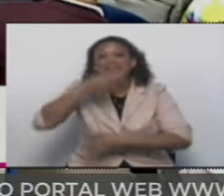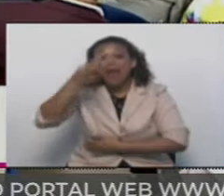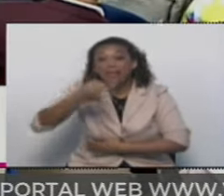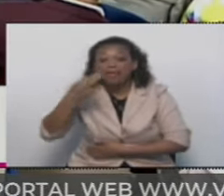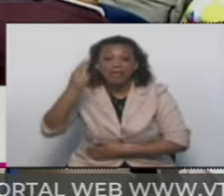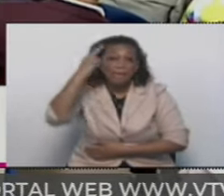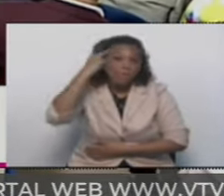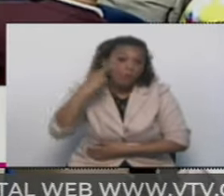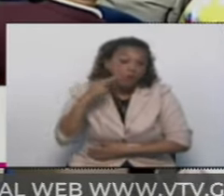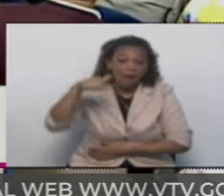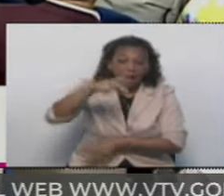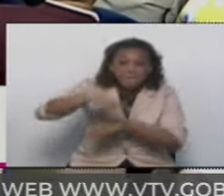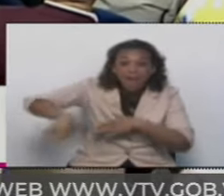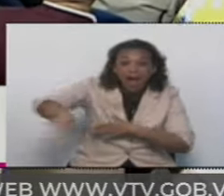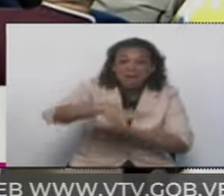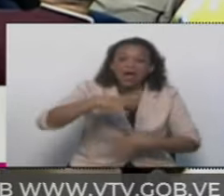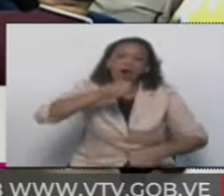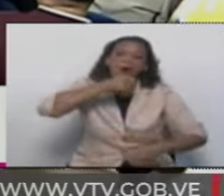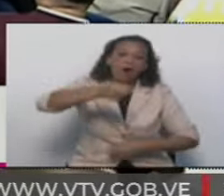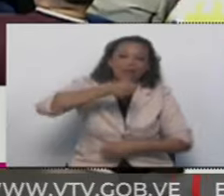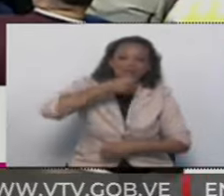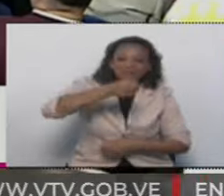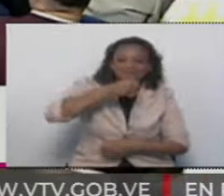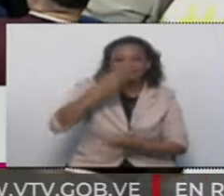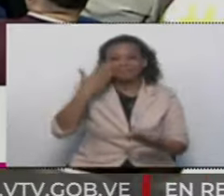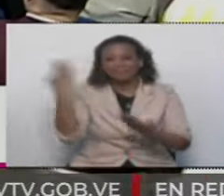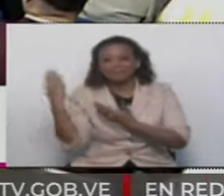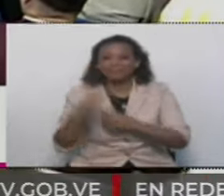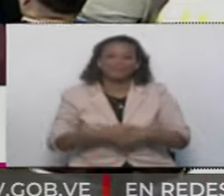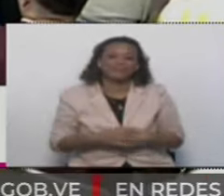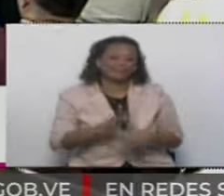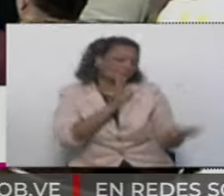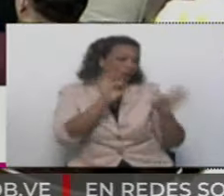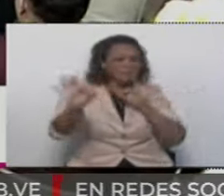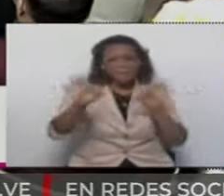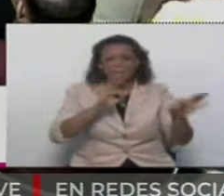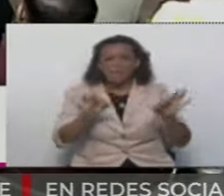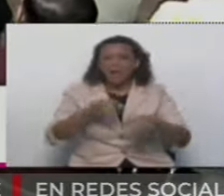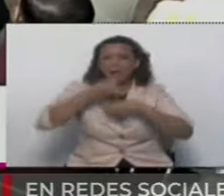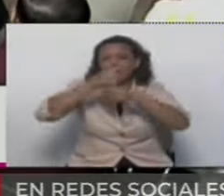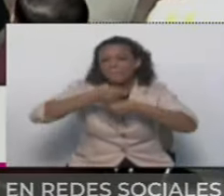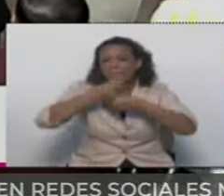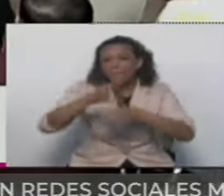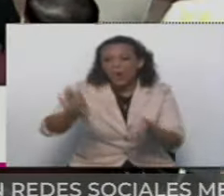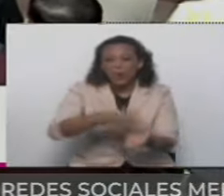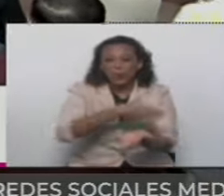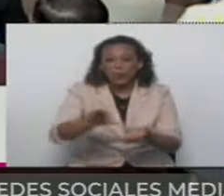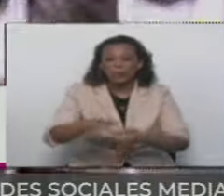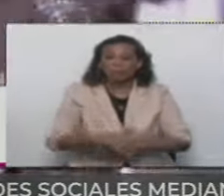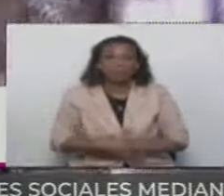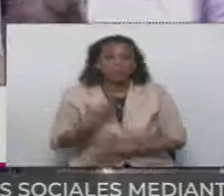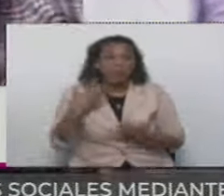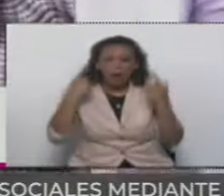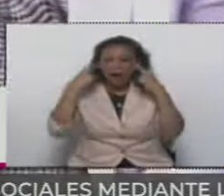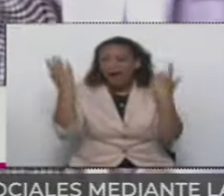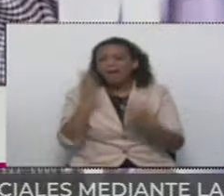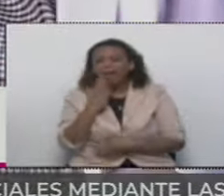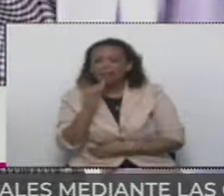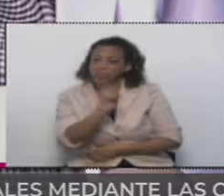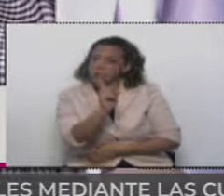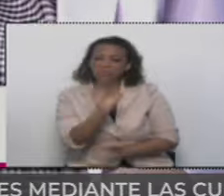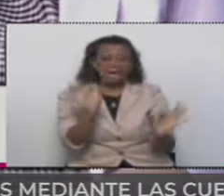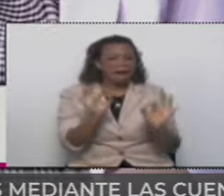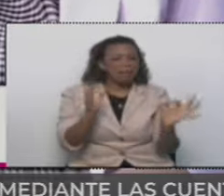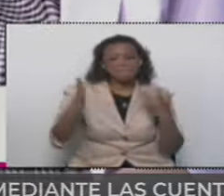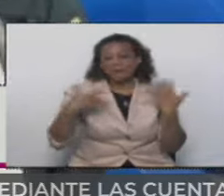Bolívar de Caracas un gran concierto con nuestros hermanos, ajá, del ensamble Corre Caballito. Así que prohibido aburrirse.